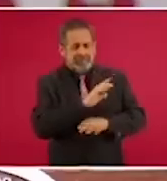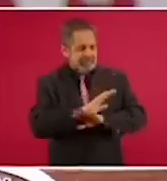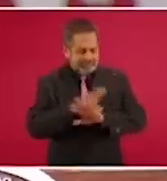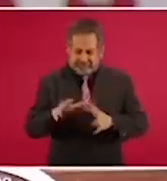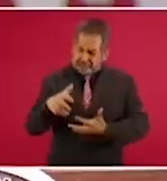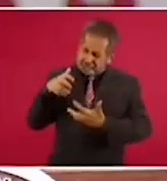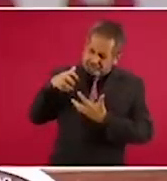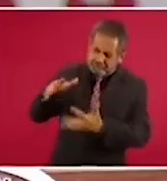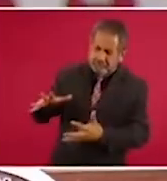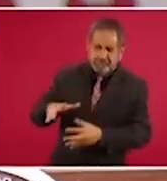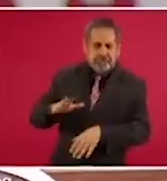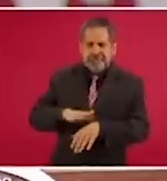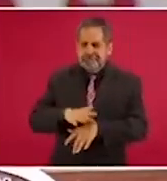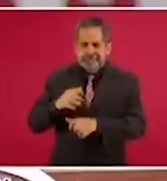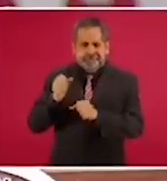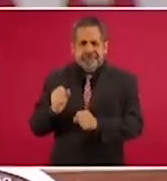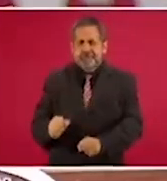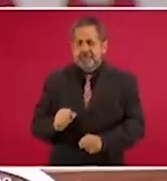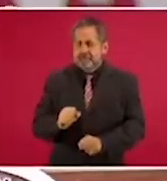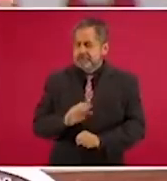está asegurado.